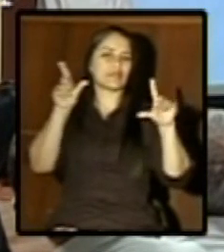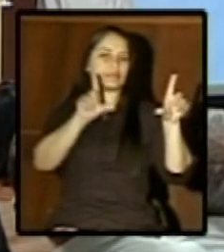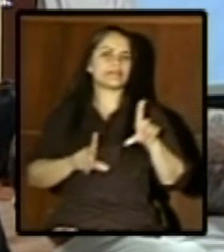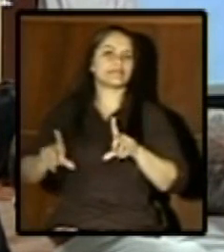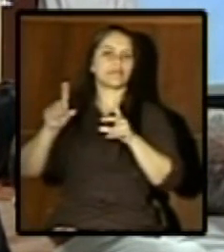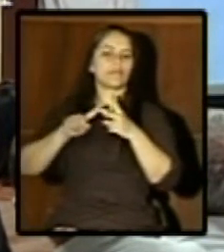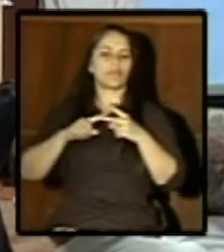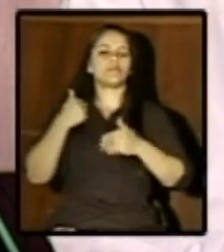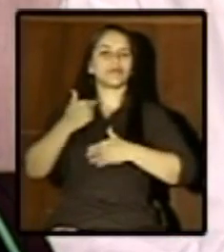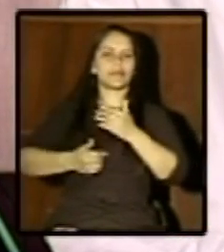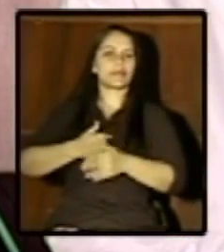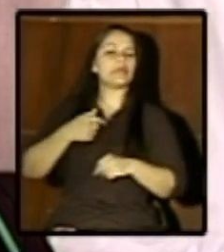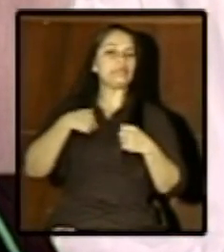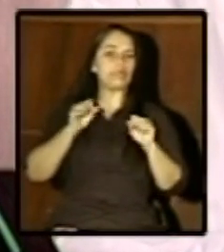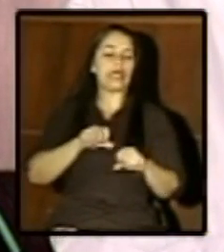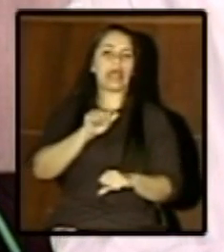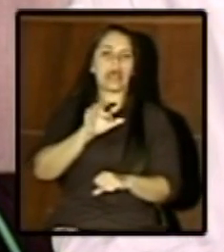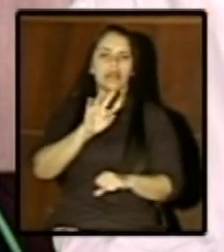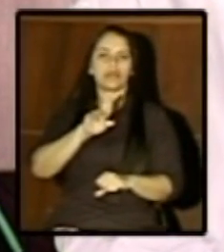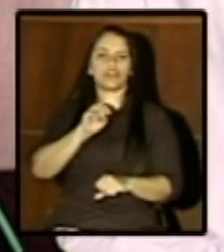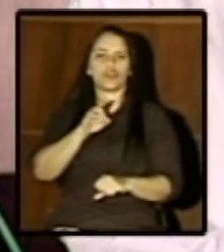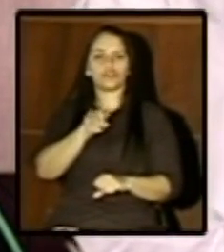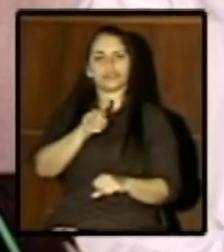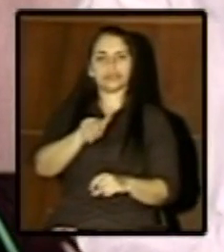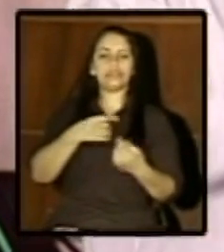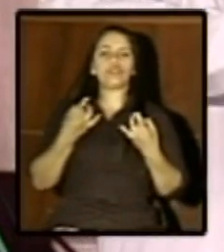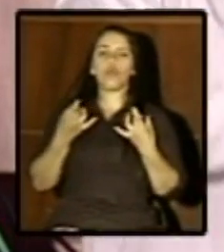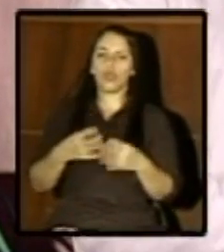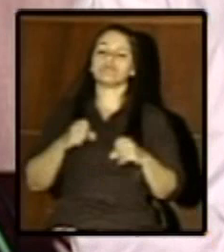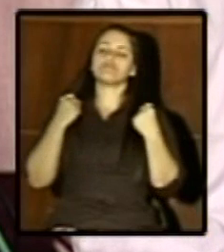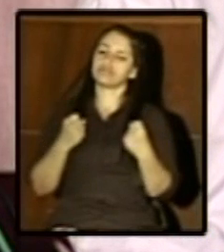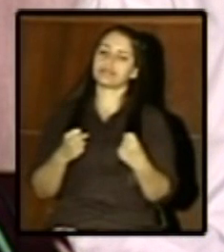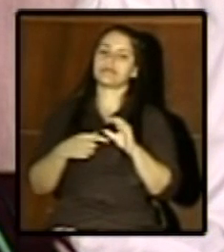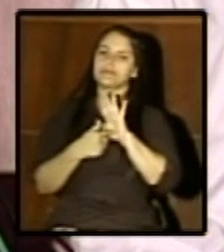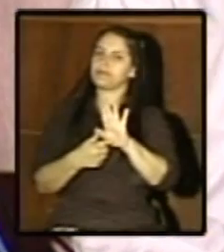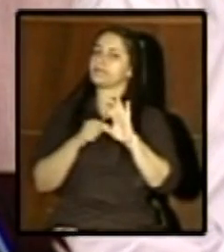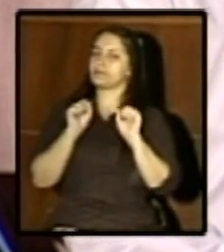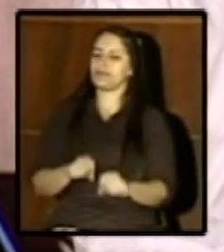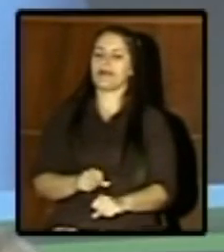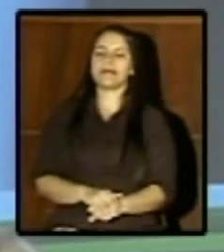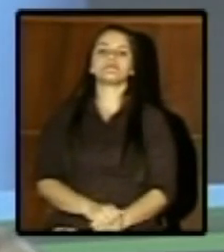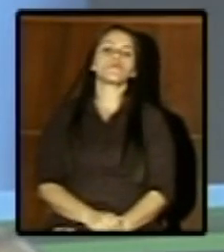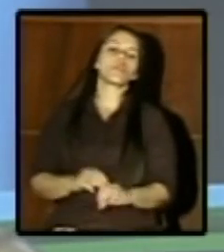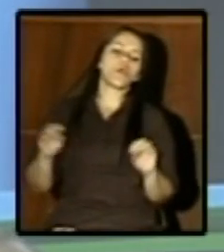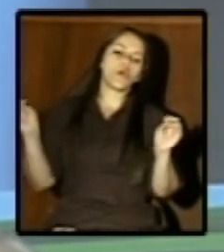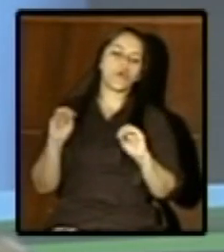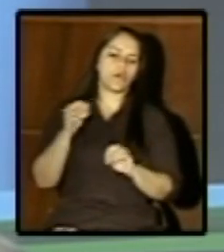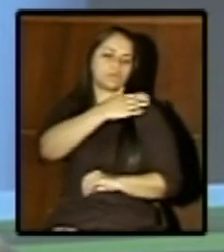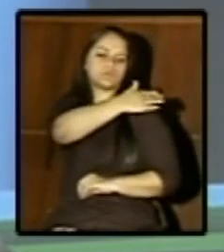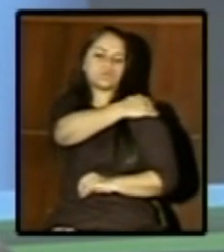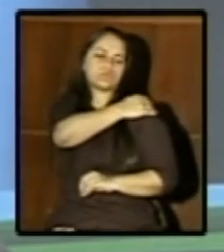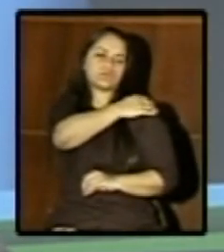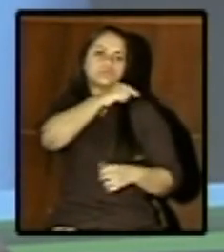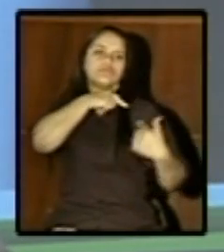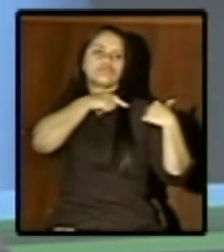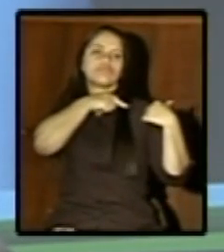haga mejorar. Y las radiografías para ver cómo está esta articulación, porque esta articulación acromioclavicular también puede sufrir artrosis